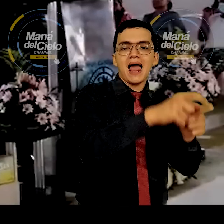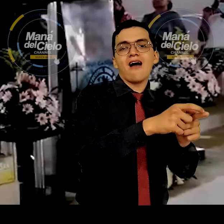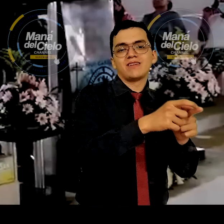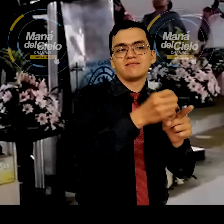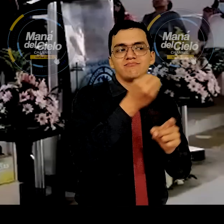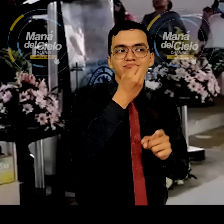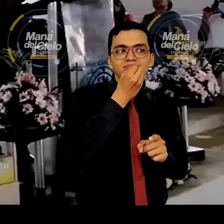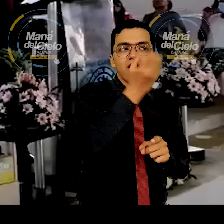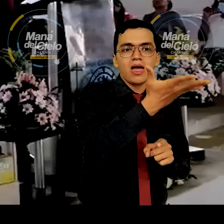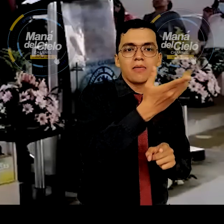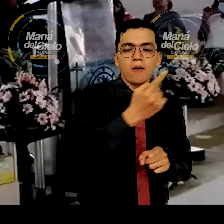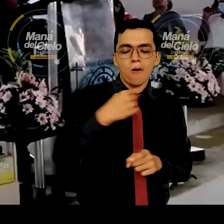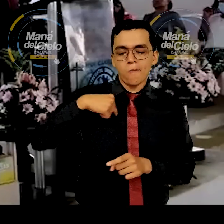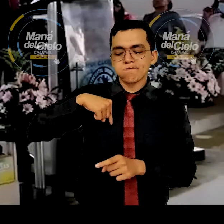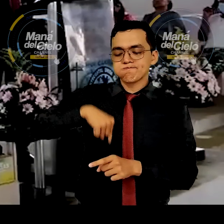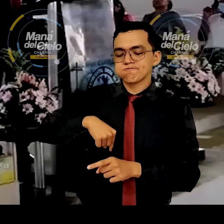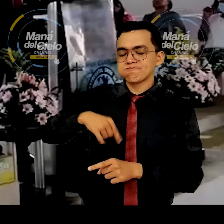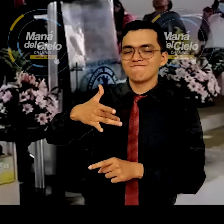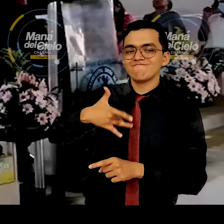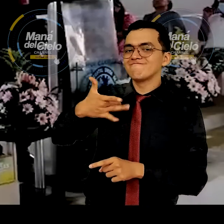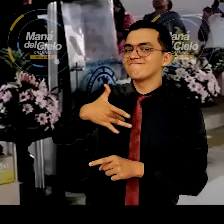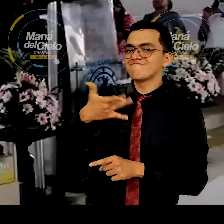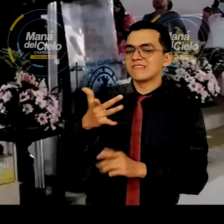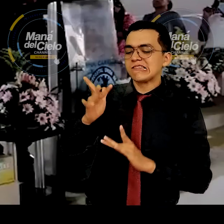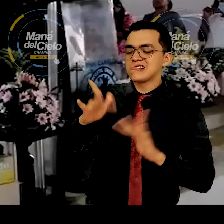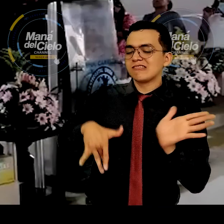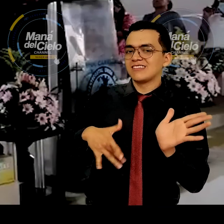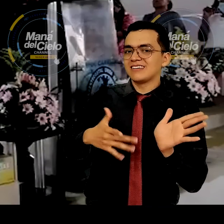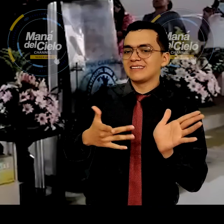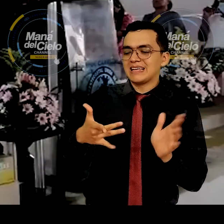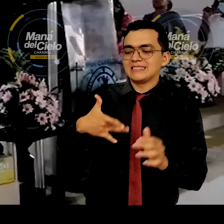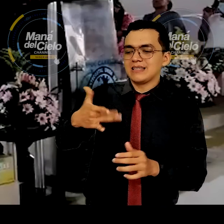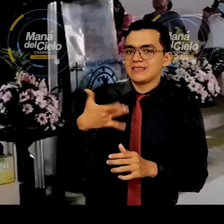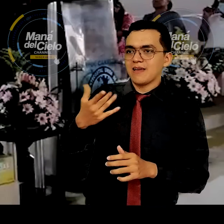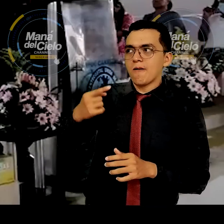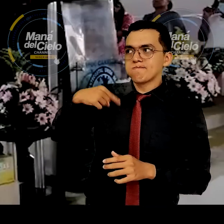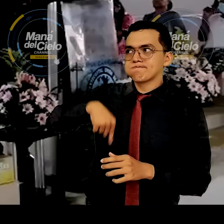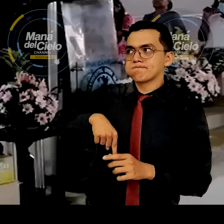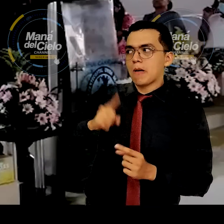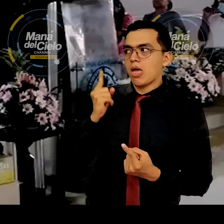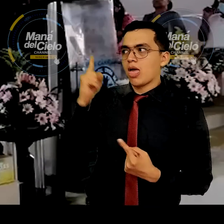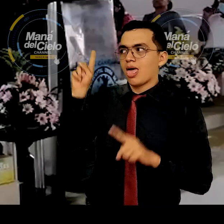escriben poemas. Pero el poema es una cosa.